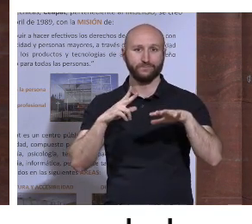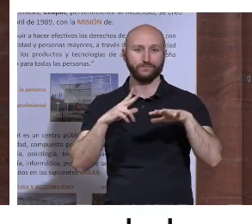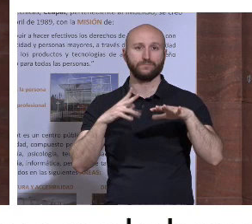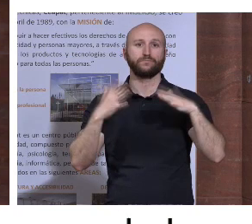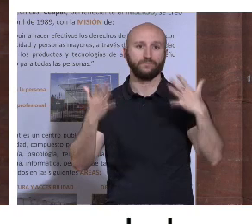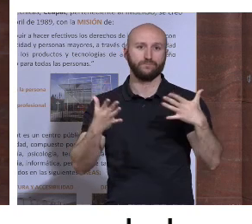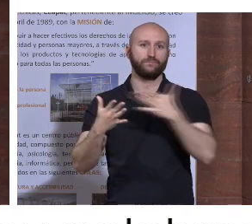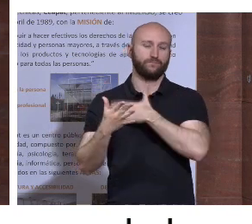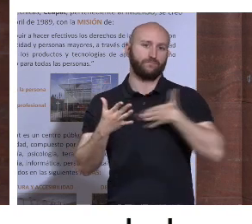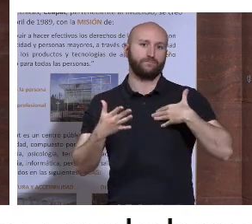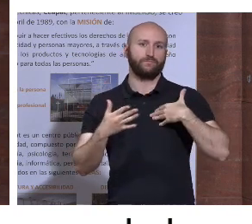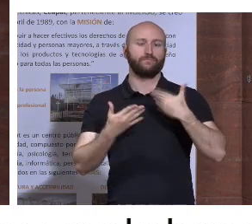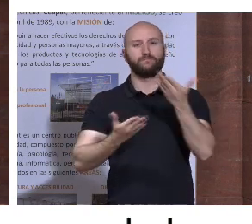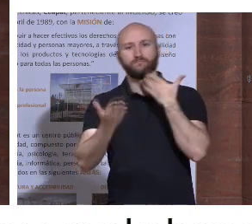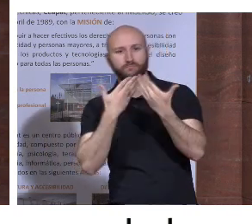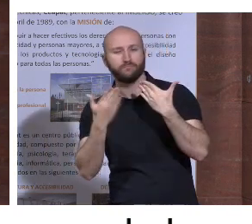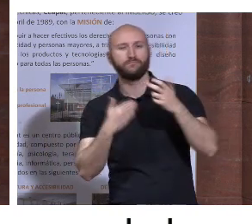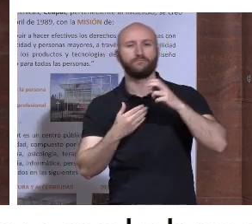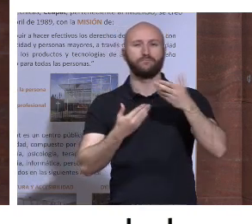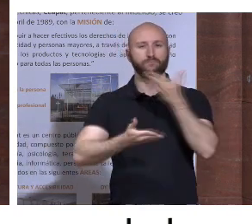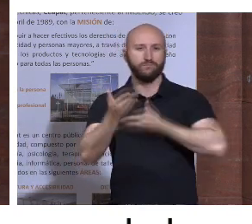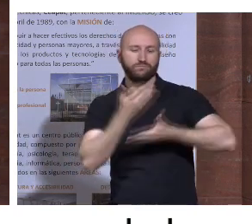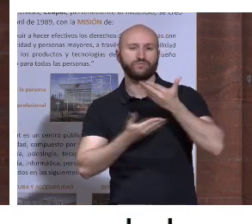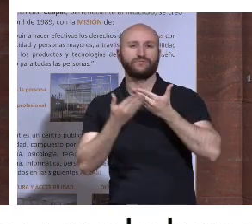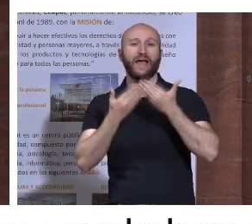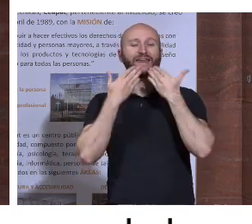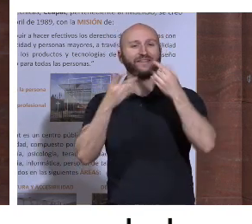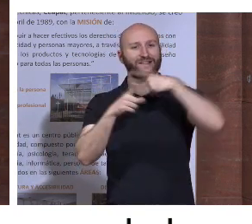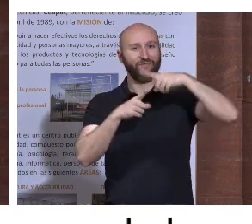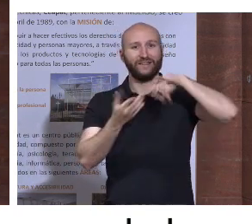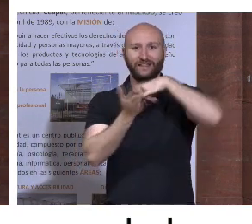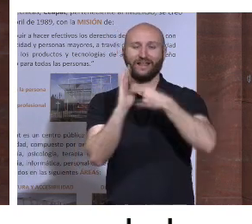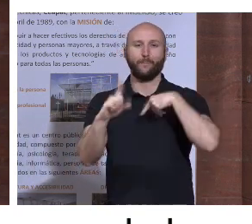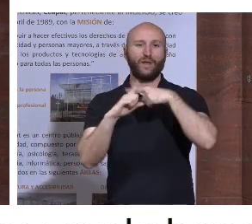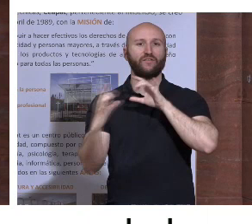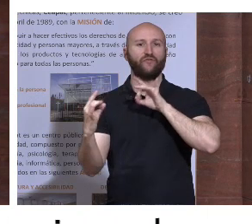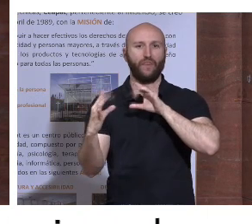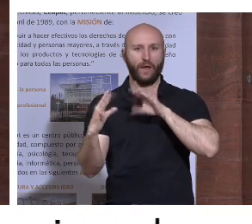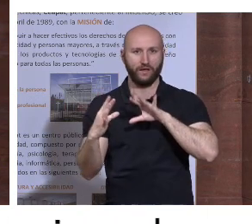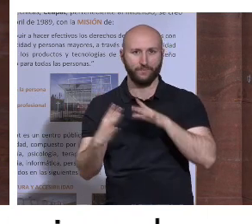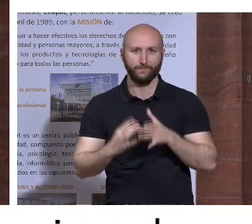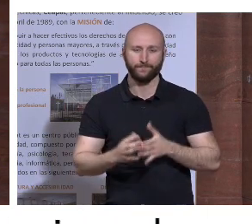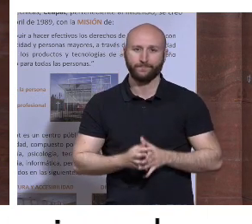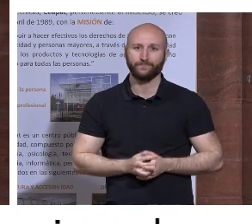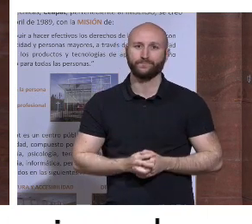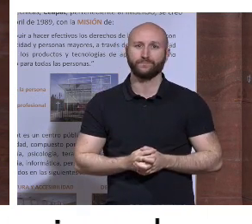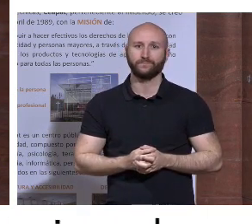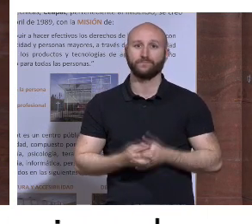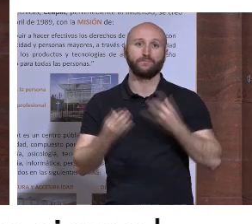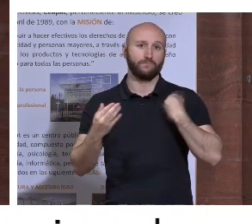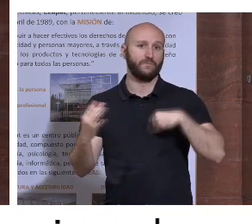intencional, deliberada, a través de distintas técnicas, la retroalimentación, el